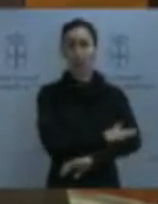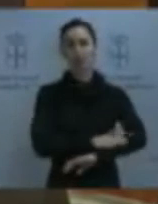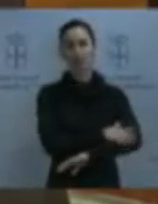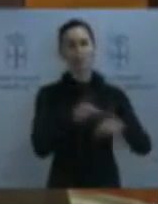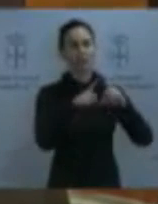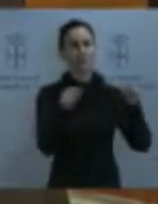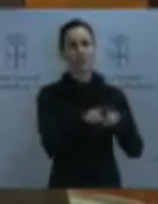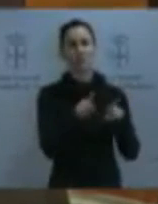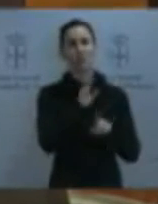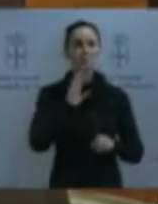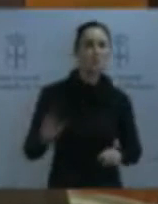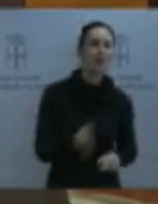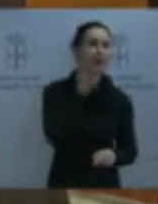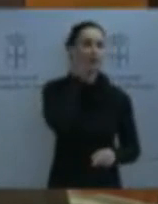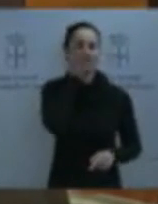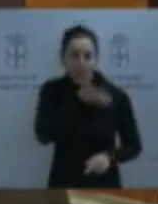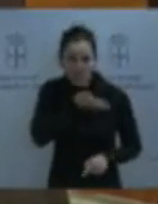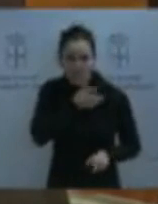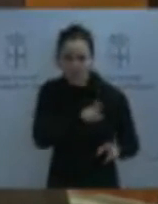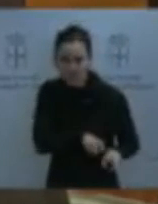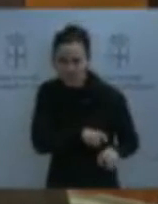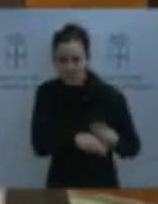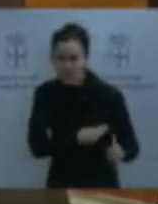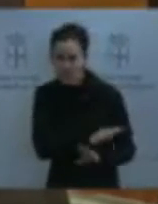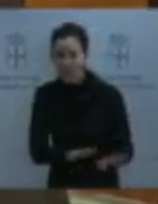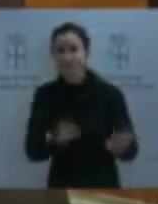los recursos a su alcance para solucionar esta